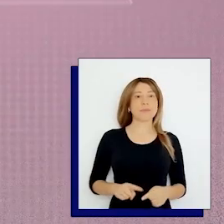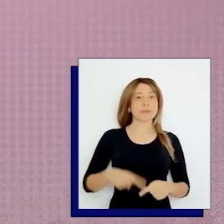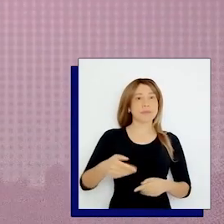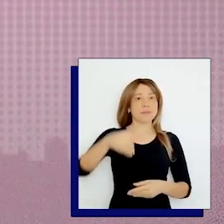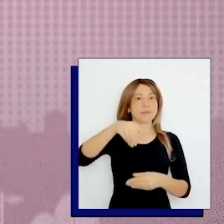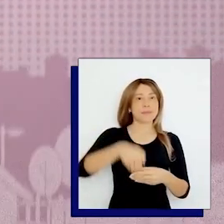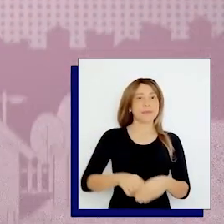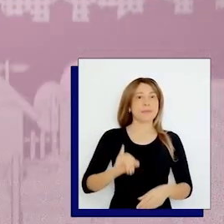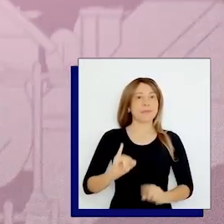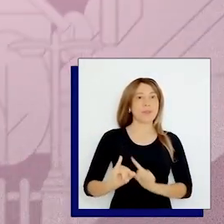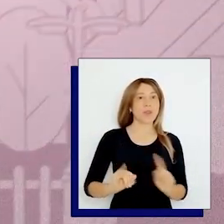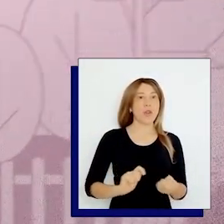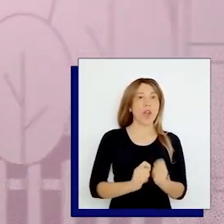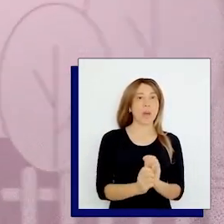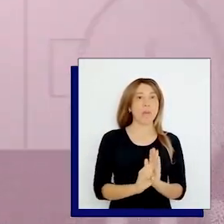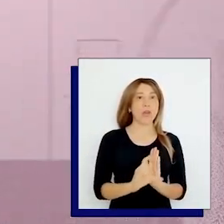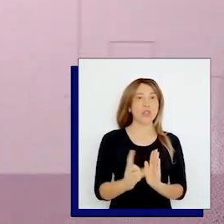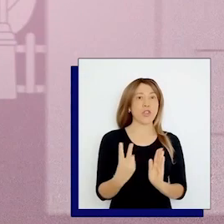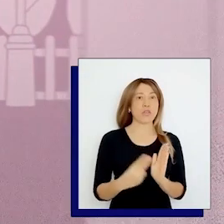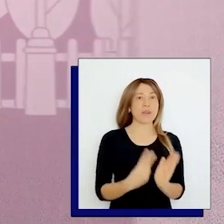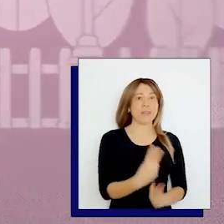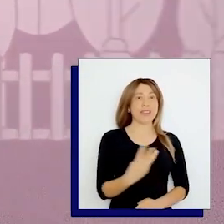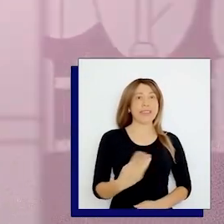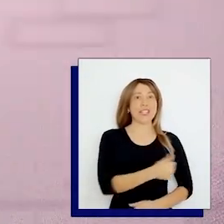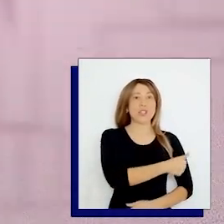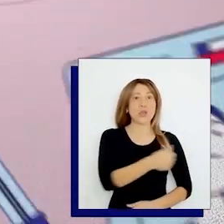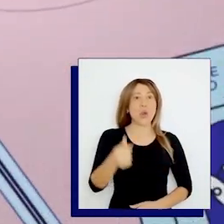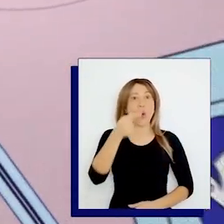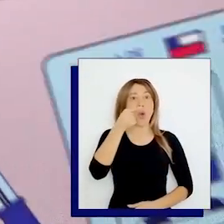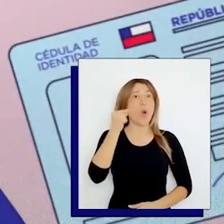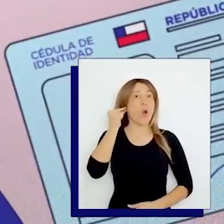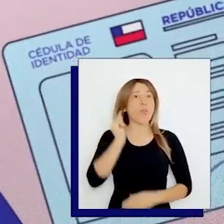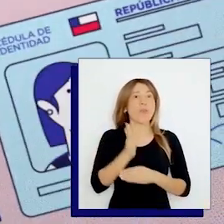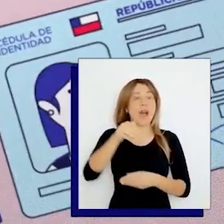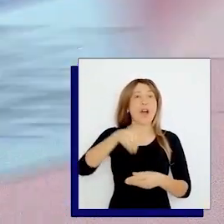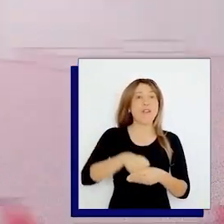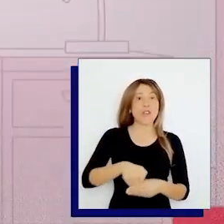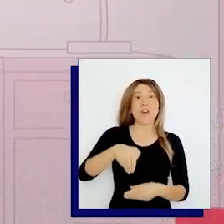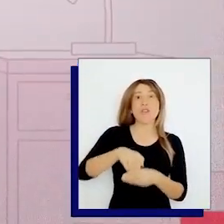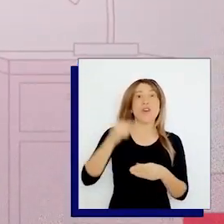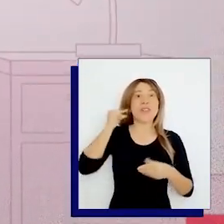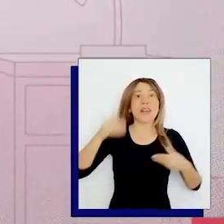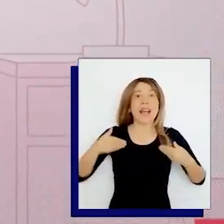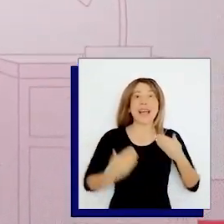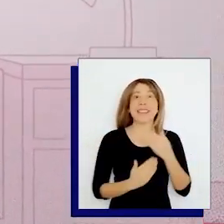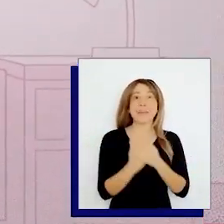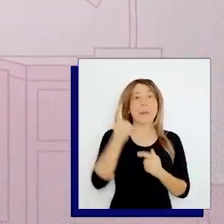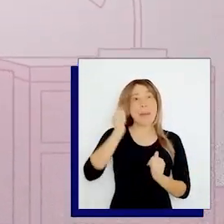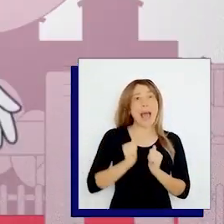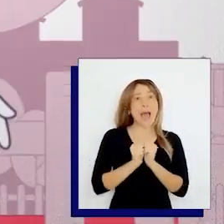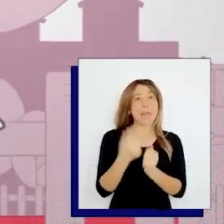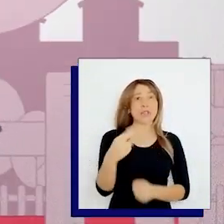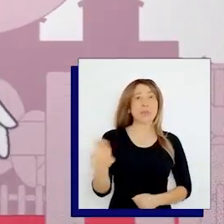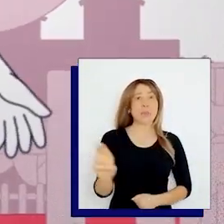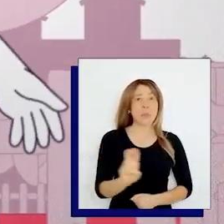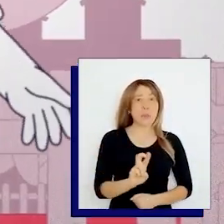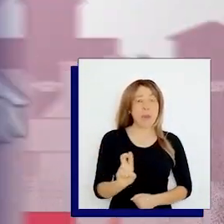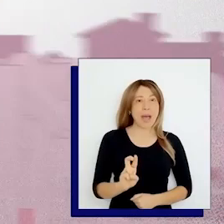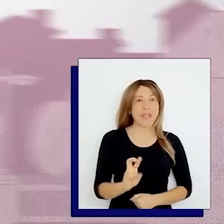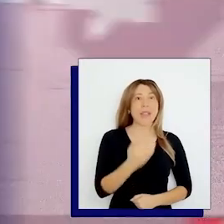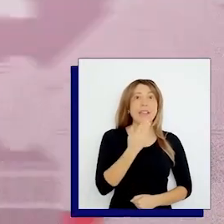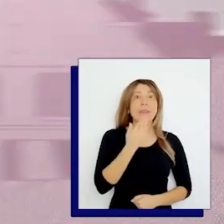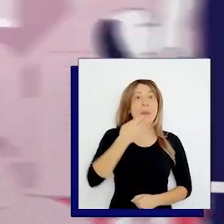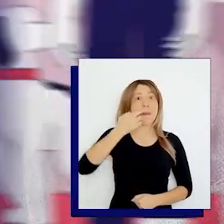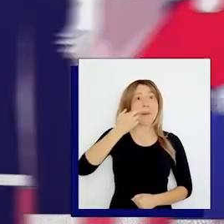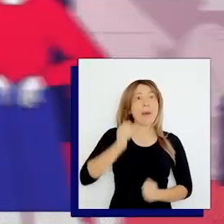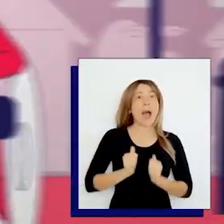En este plebiscito constitucional 2023, todas y todos vamos a votar. Vota la que se levanta temprano para acompañar a sus